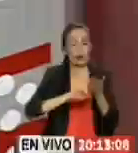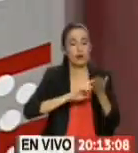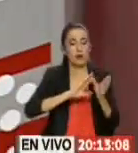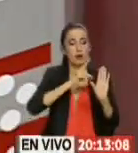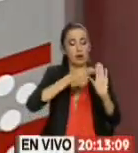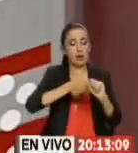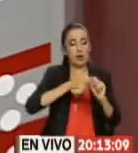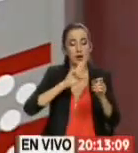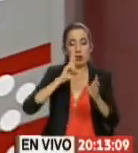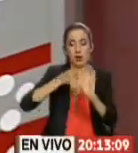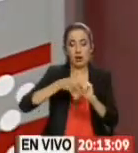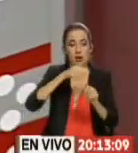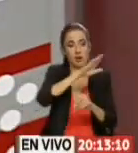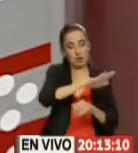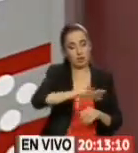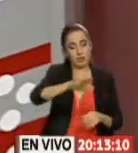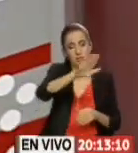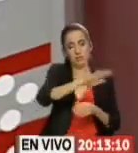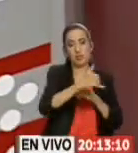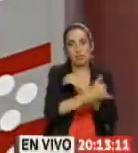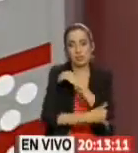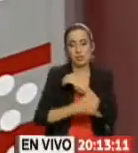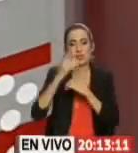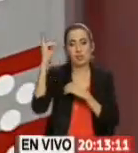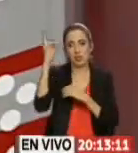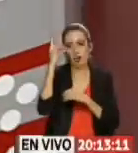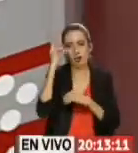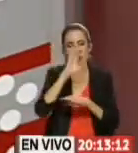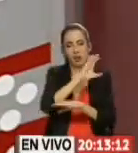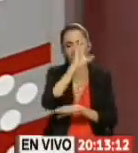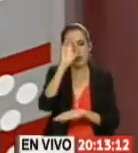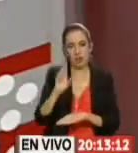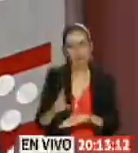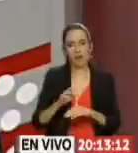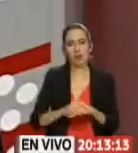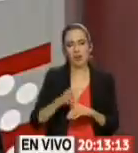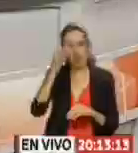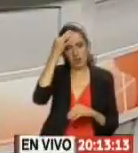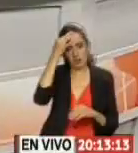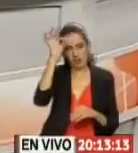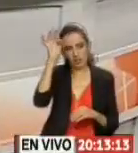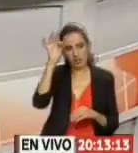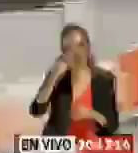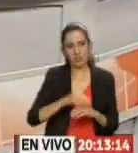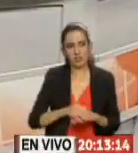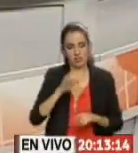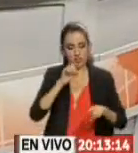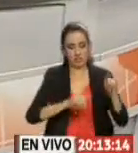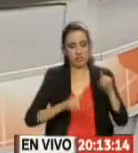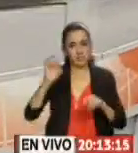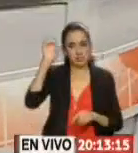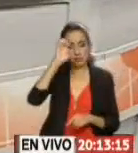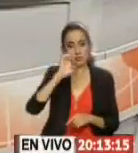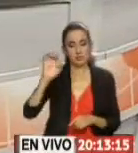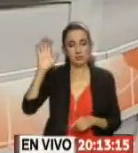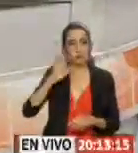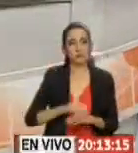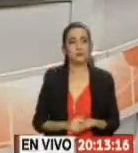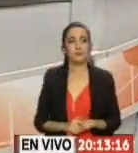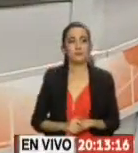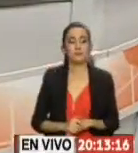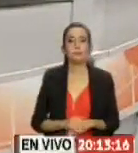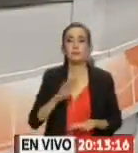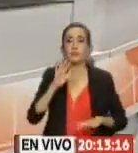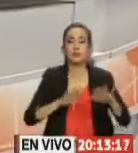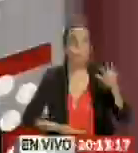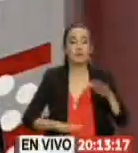para tratar este tema a otros países como Bolivia, Costa Rica, Francia, países europeos, lógicamente, entre